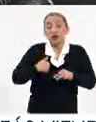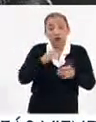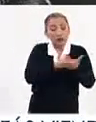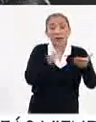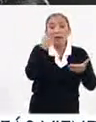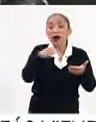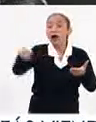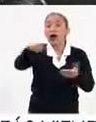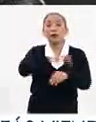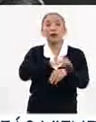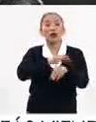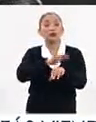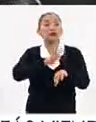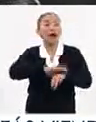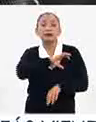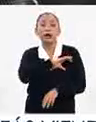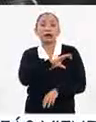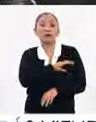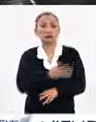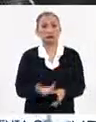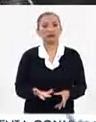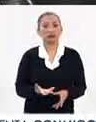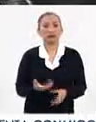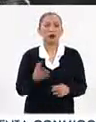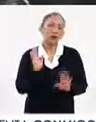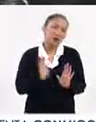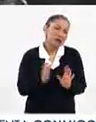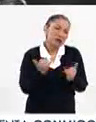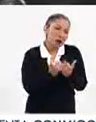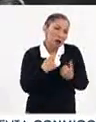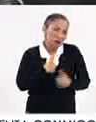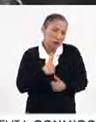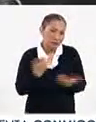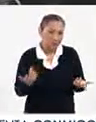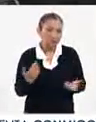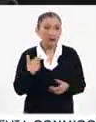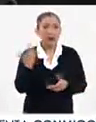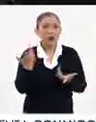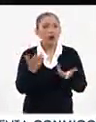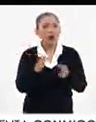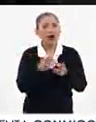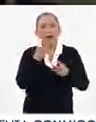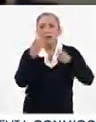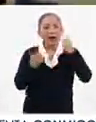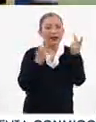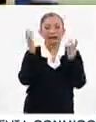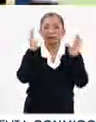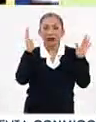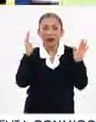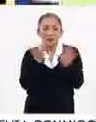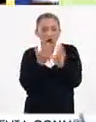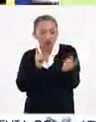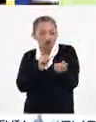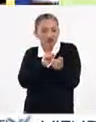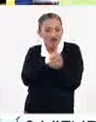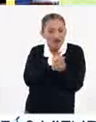Sí. Pues no, por ahí va la cosa quizás, ¿no? Es que el diálogo es fabuloso. ¿Es tan cercano